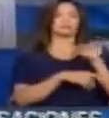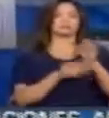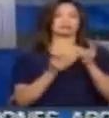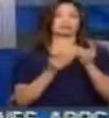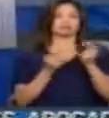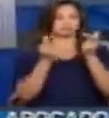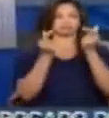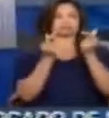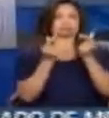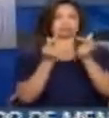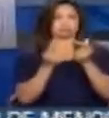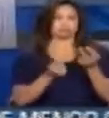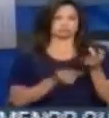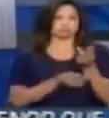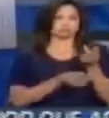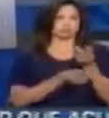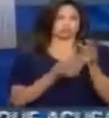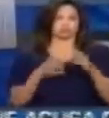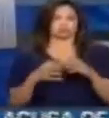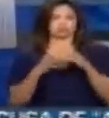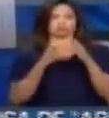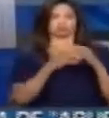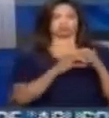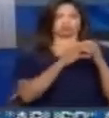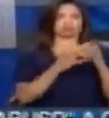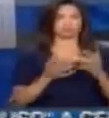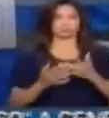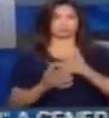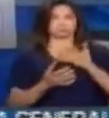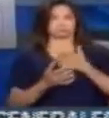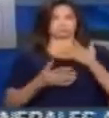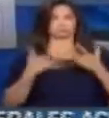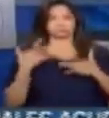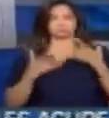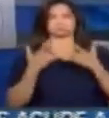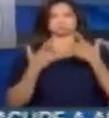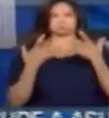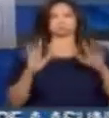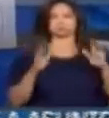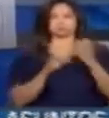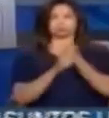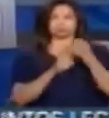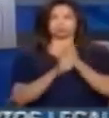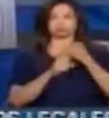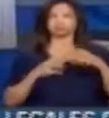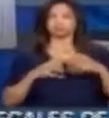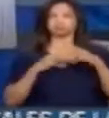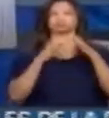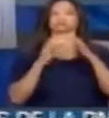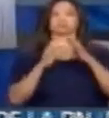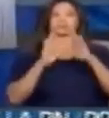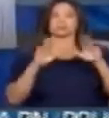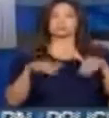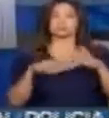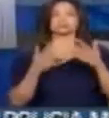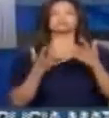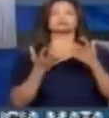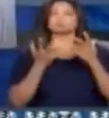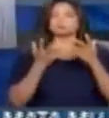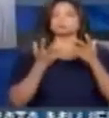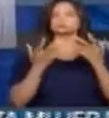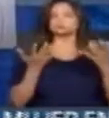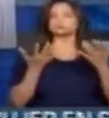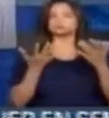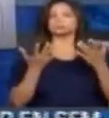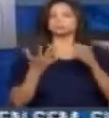de ambos hogares. Bien, muy agradecido, me siento bien contento porque ya están trabajando haciendo mi casa, que es lo que yo quería,